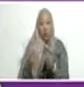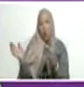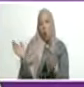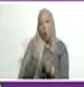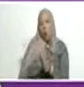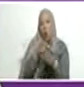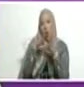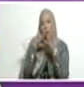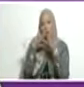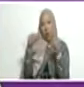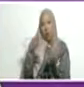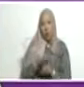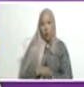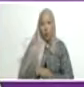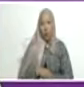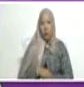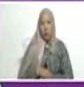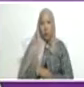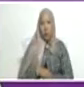capturamos a todos.